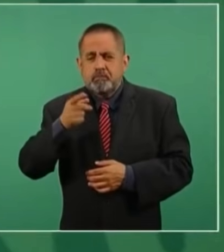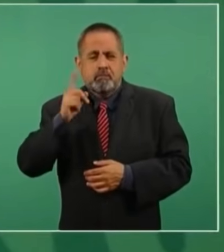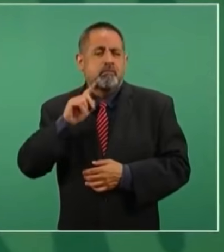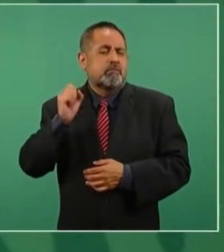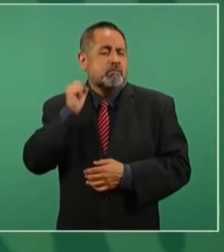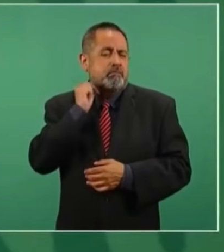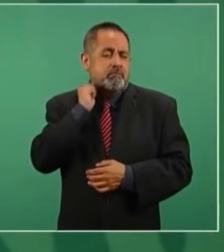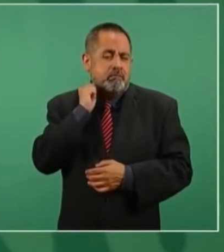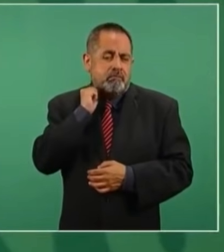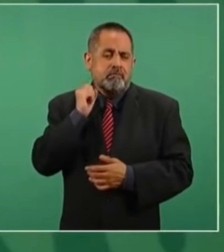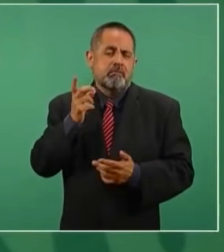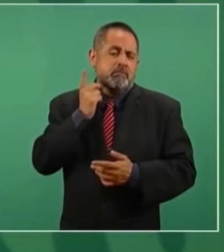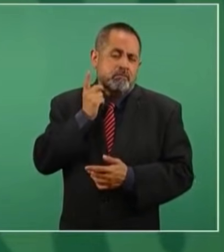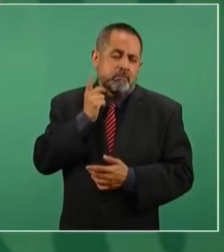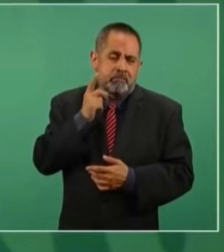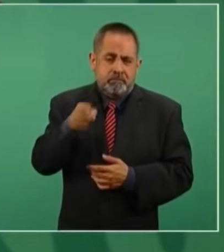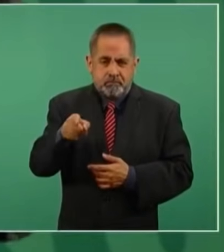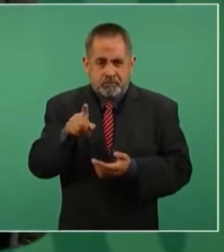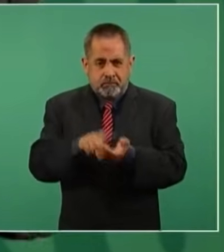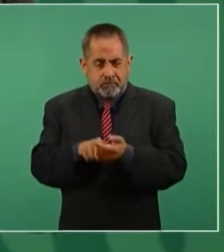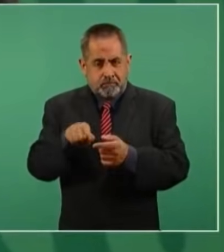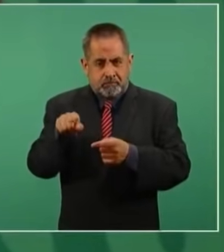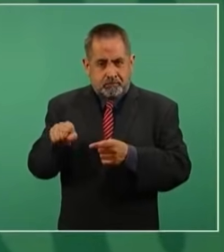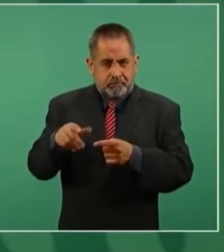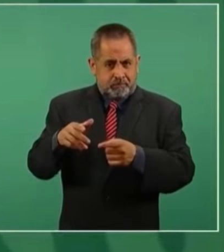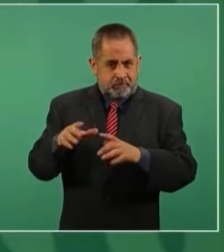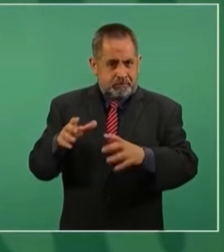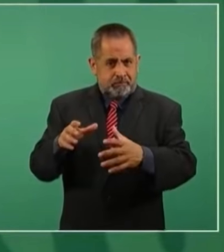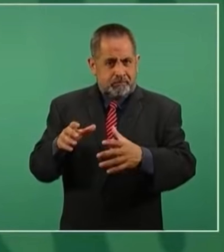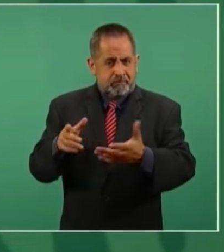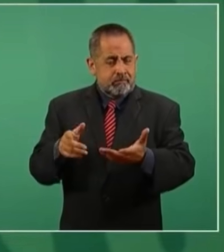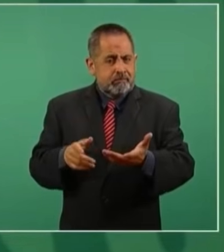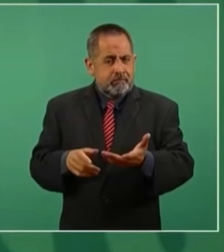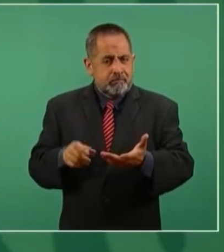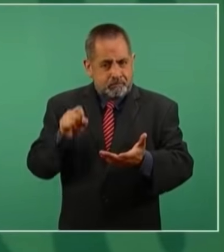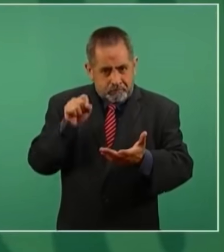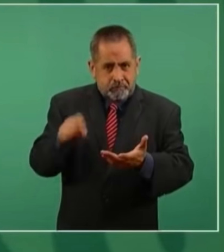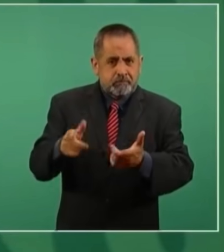diputados del partido